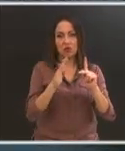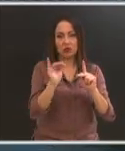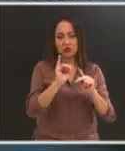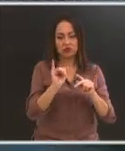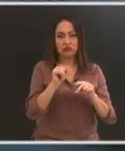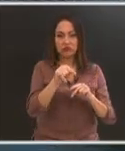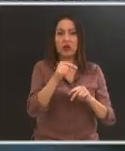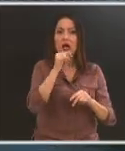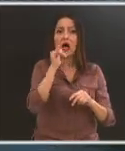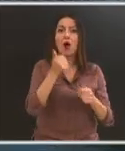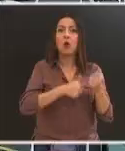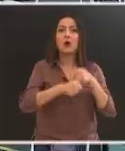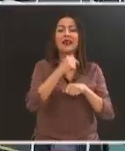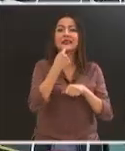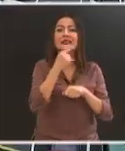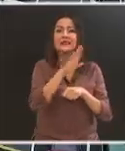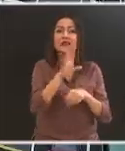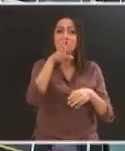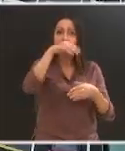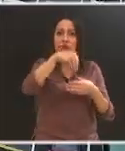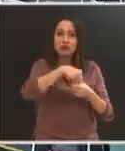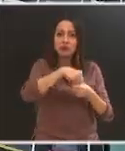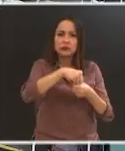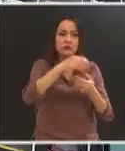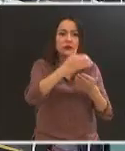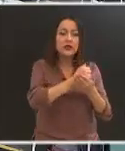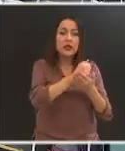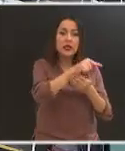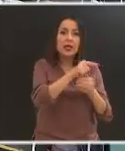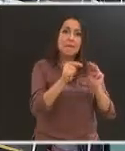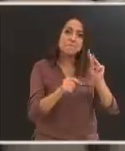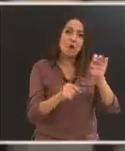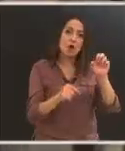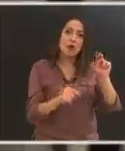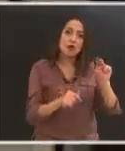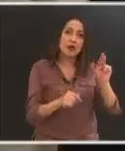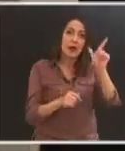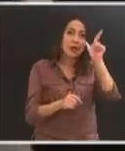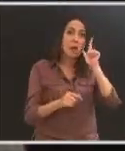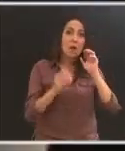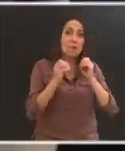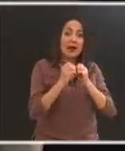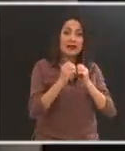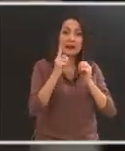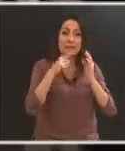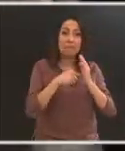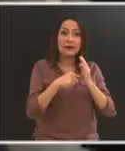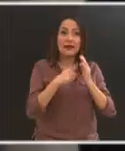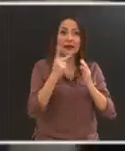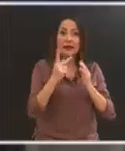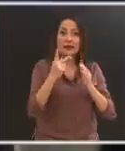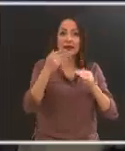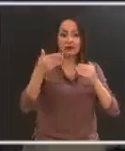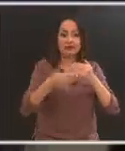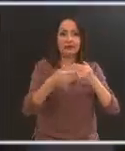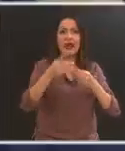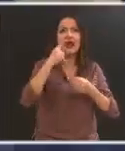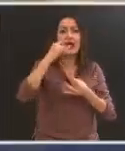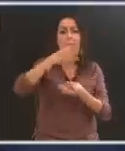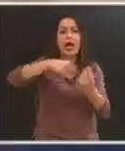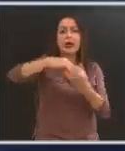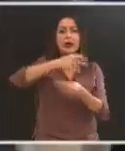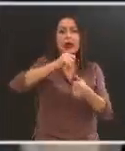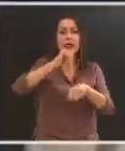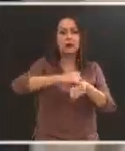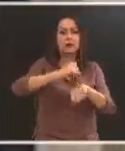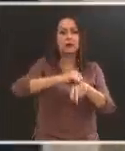Las autoridades no descartan que el contenedor decomisado en el puerto de Moín con más de 1,000 kilos de cocaína que iban ocultos en harina de yuca esté